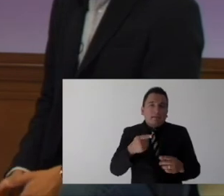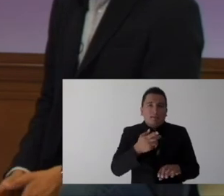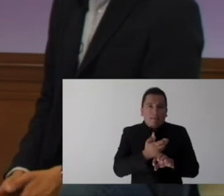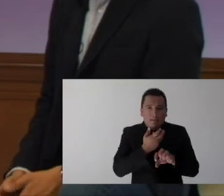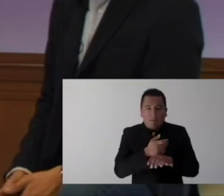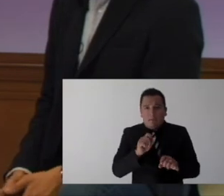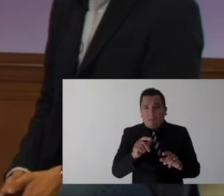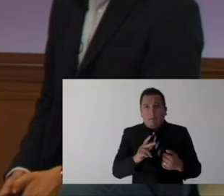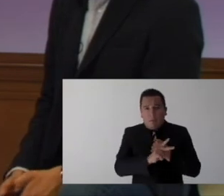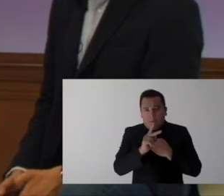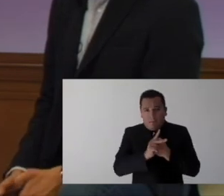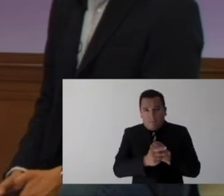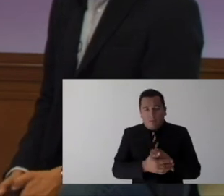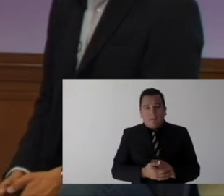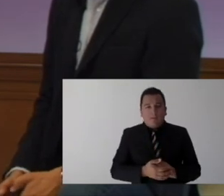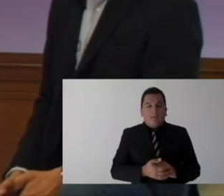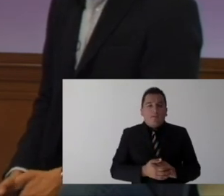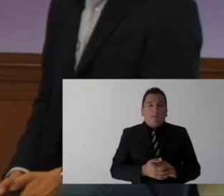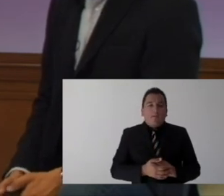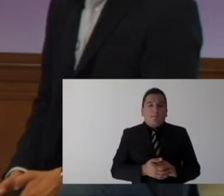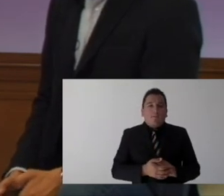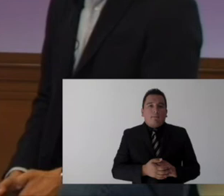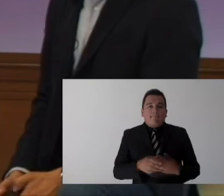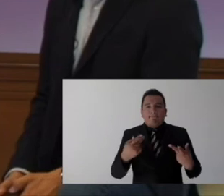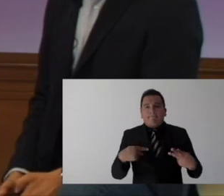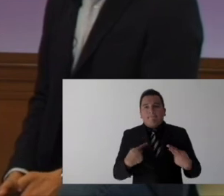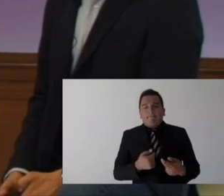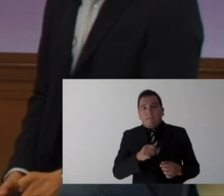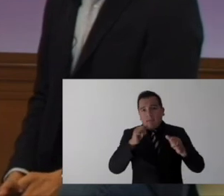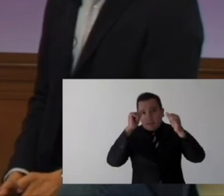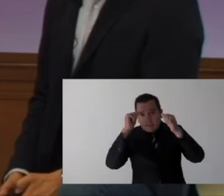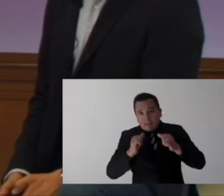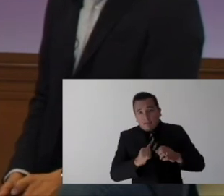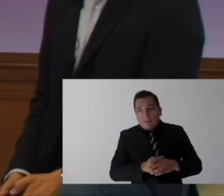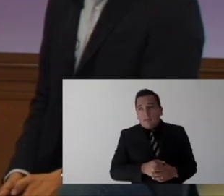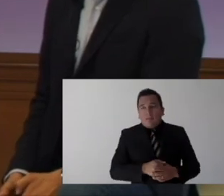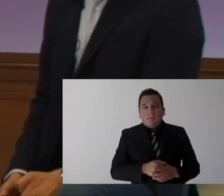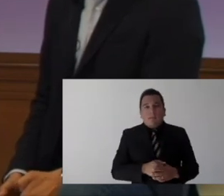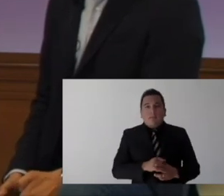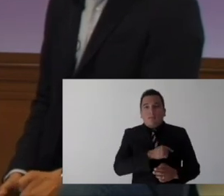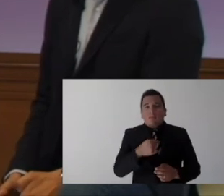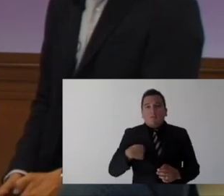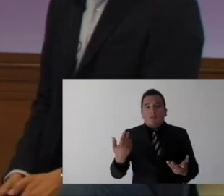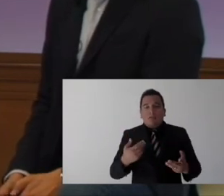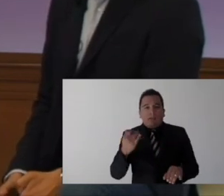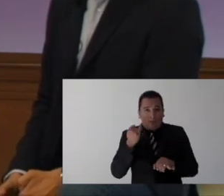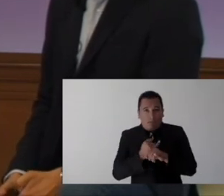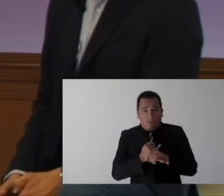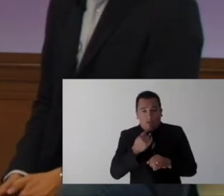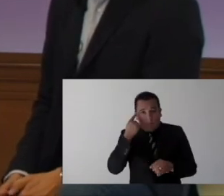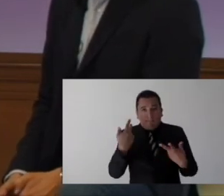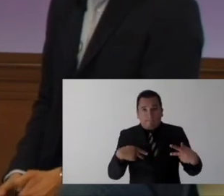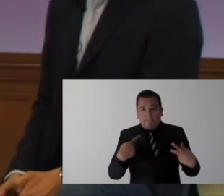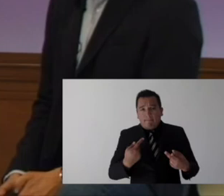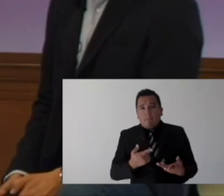ciudadanía más activa. Quienes nos escuchan postulen. La razón de hacerlo en línea es para que las personas que están en las distintas comunidades y